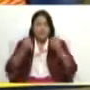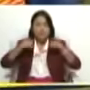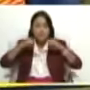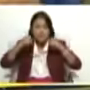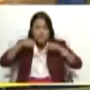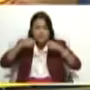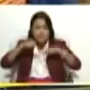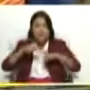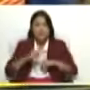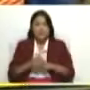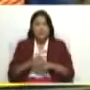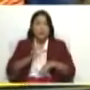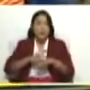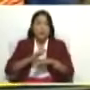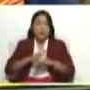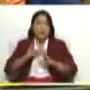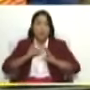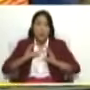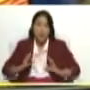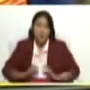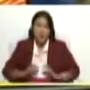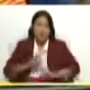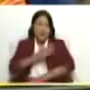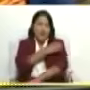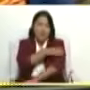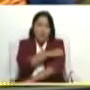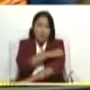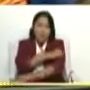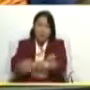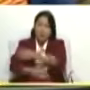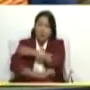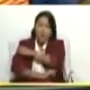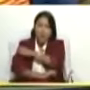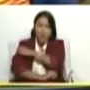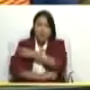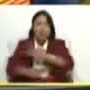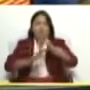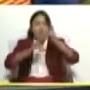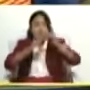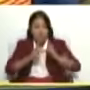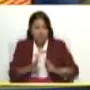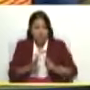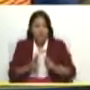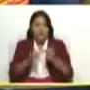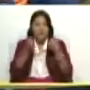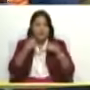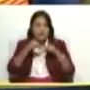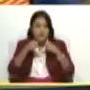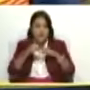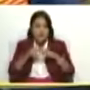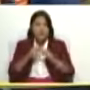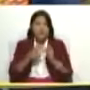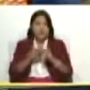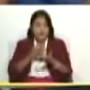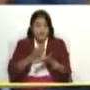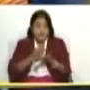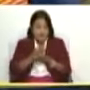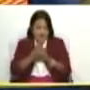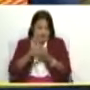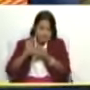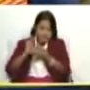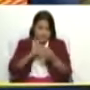producto del desgaste físico del desgaste muscular y es el momento que más fe se tiene que tener en lo que se